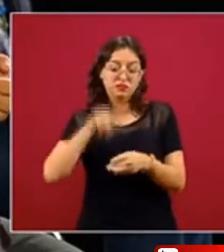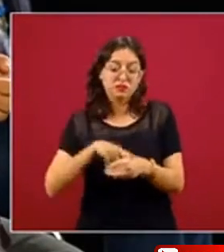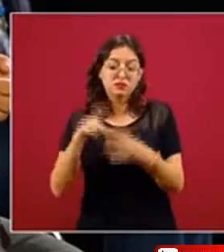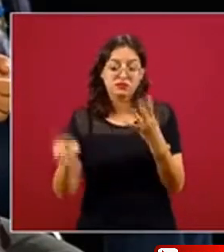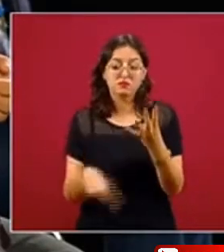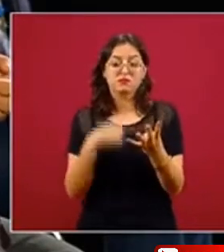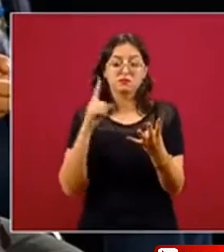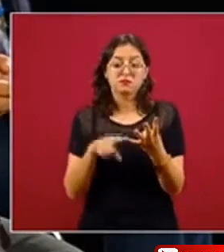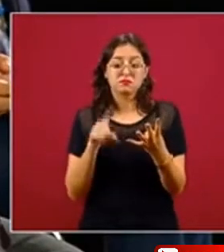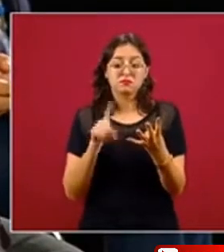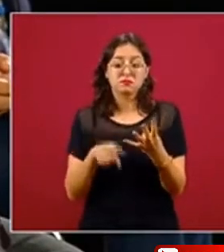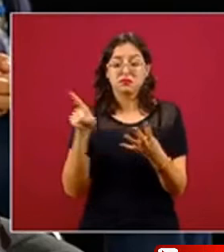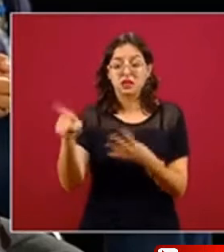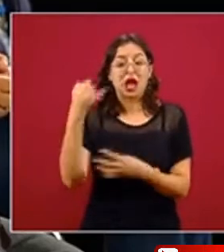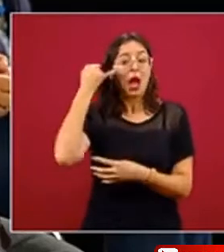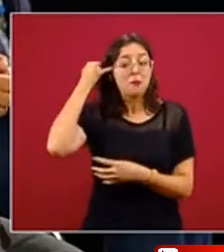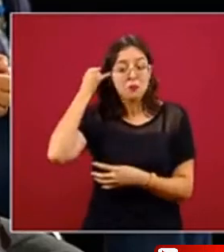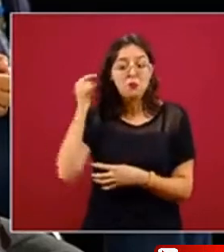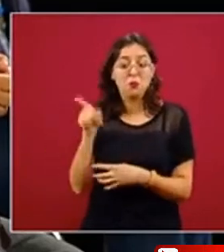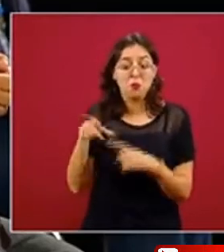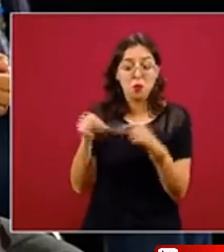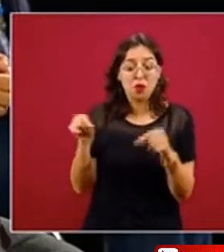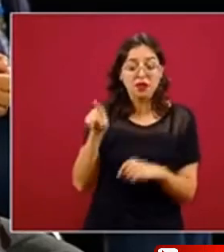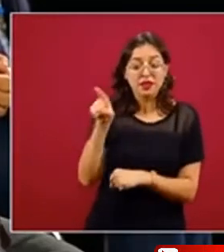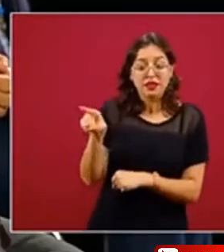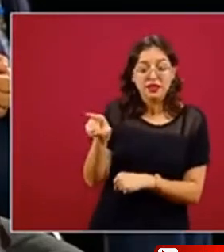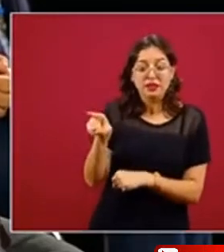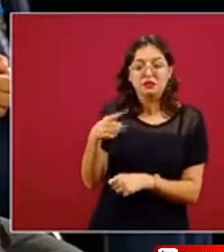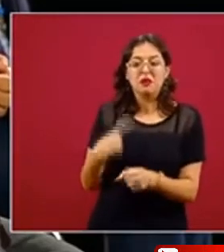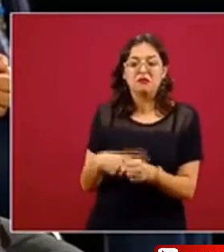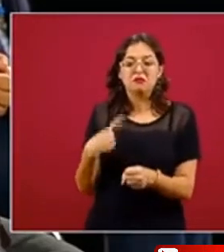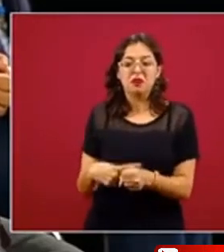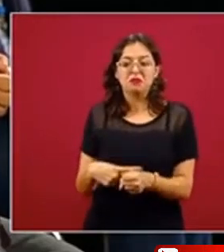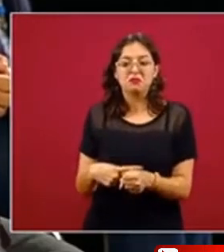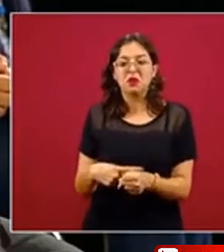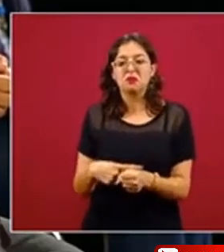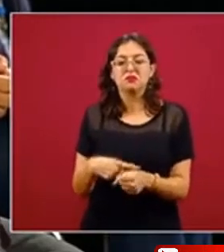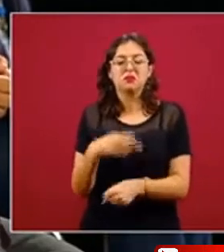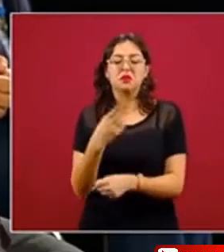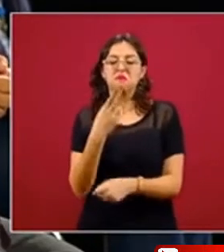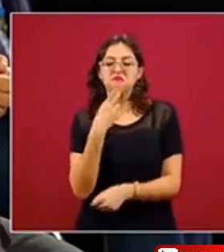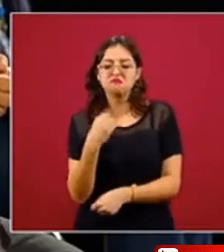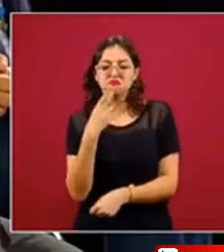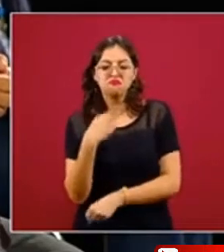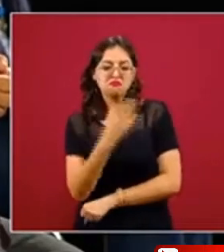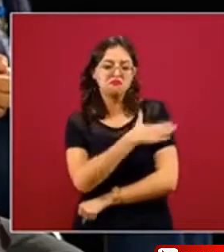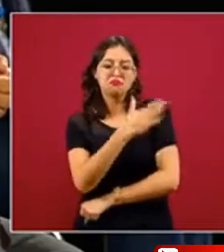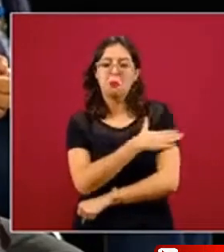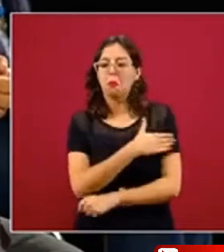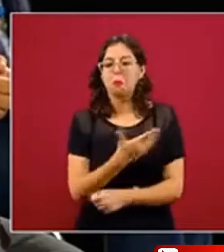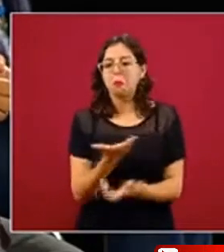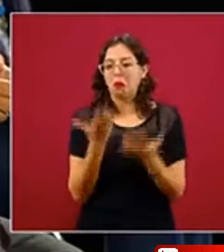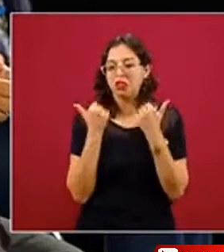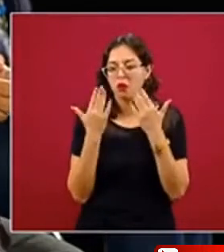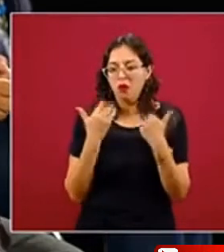que claramente que Japón es uno de los países con menos enfermedades como diabetes o hipertensión.